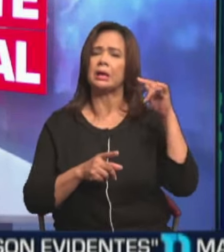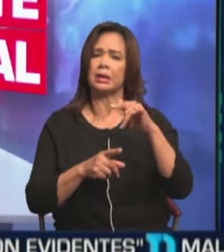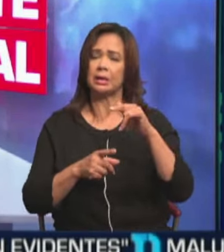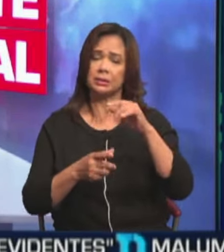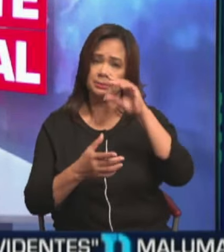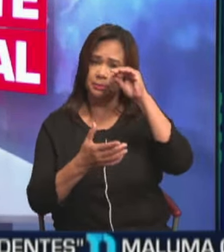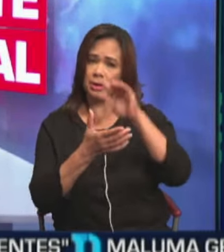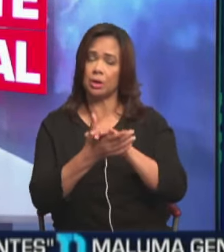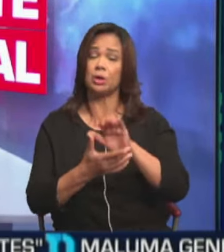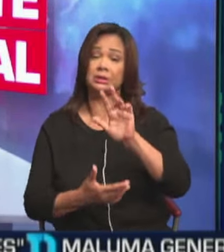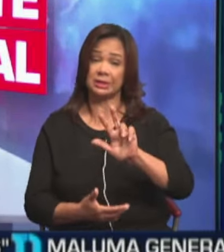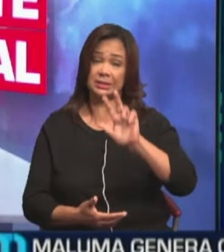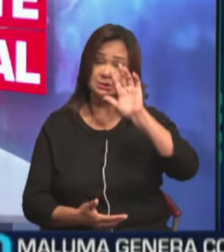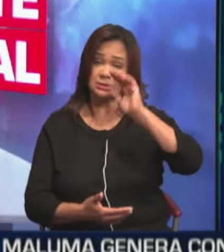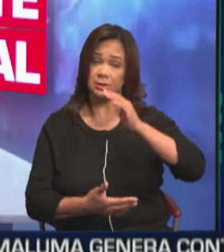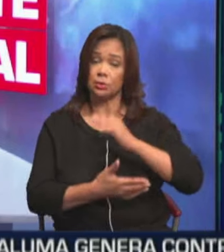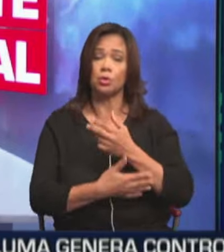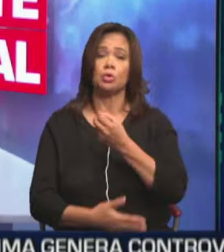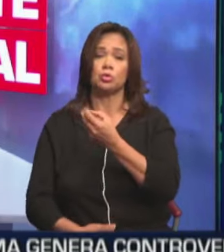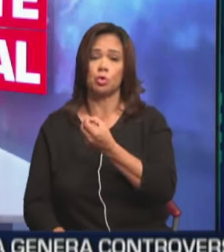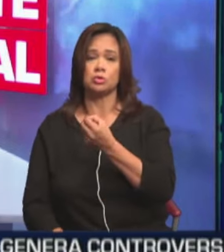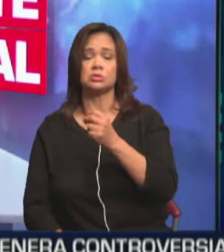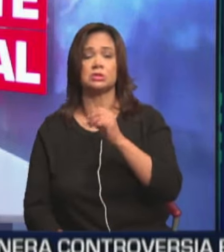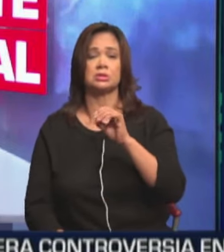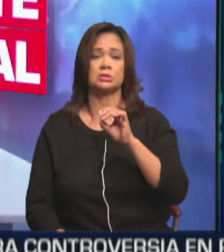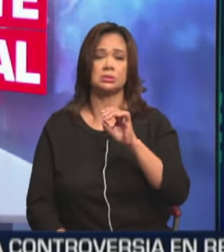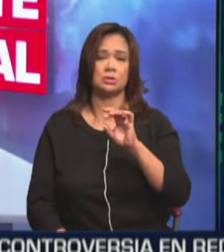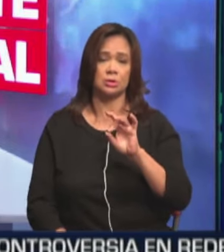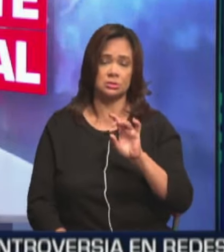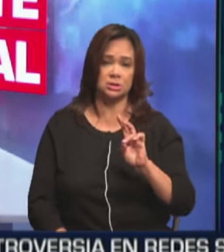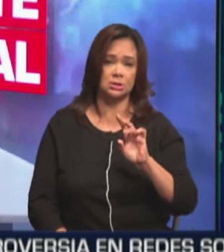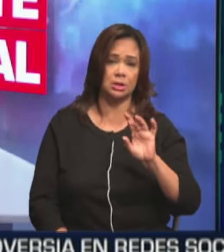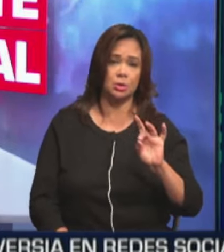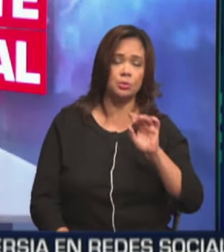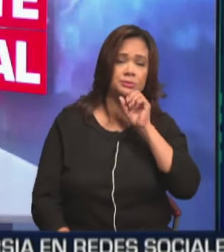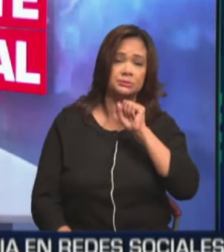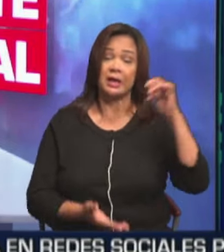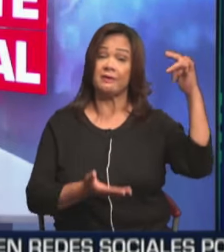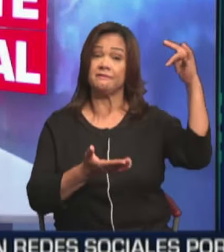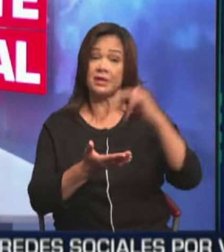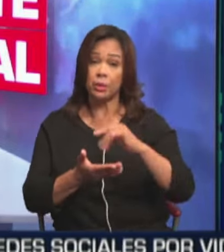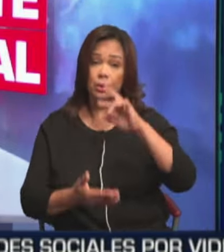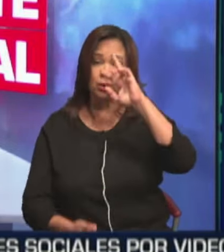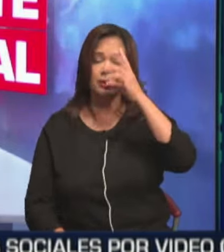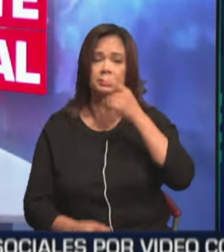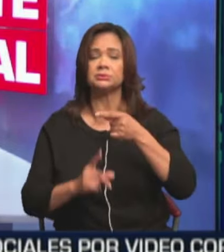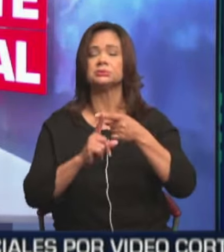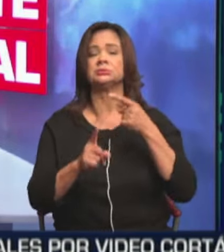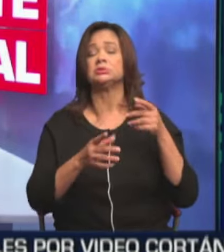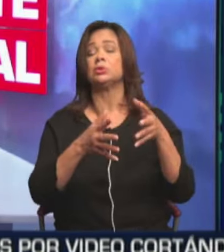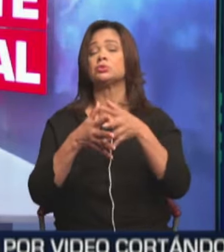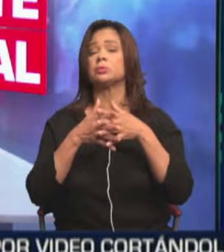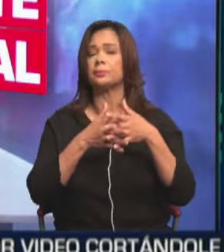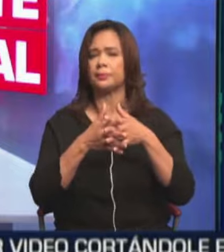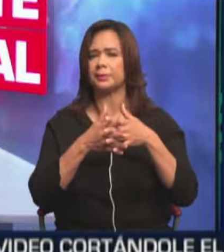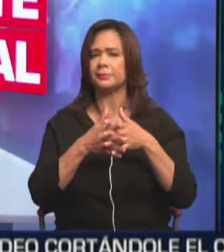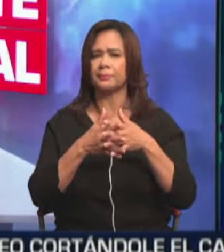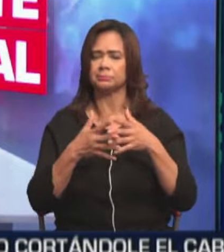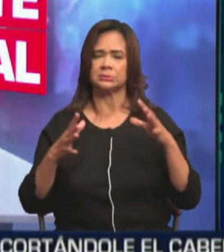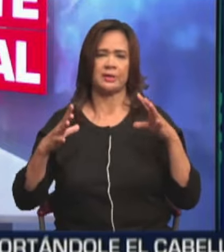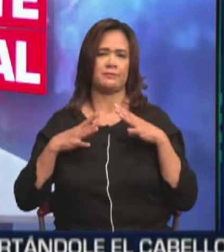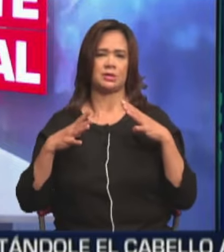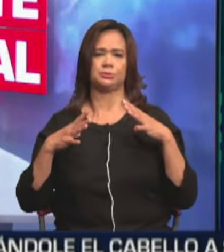tenía tres niños de 12 8 y 7 años y habían viajado aquí al país desde Estados Unidos de